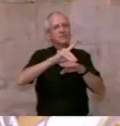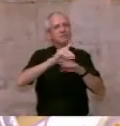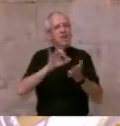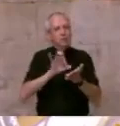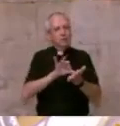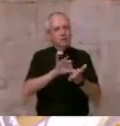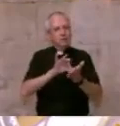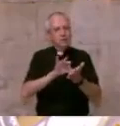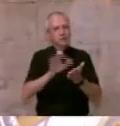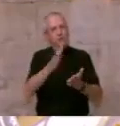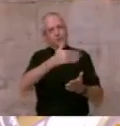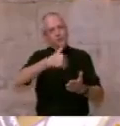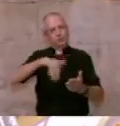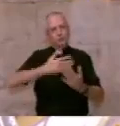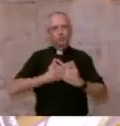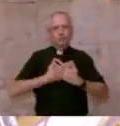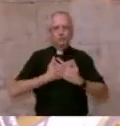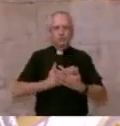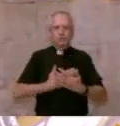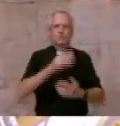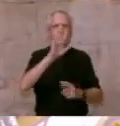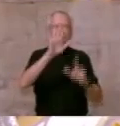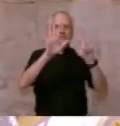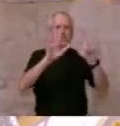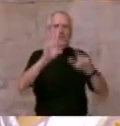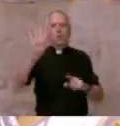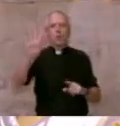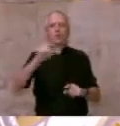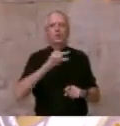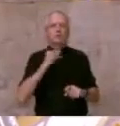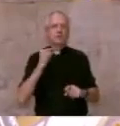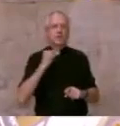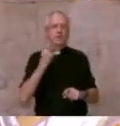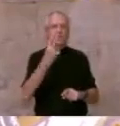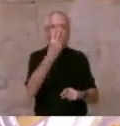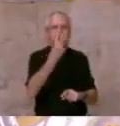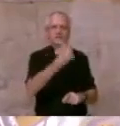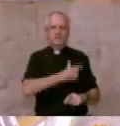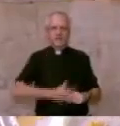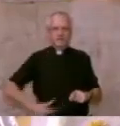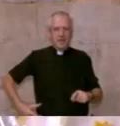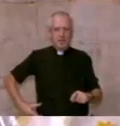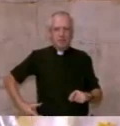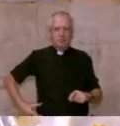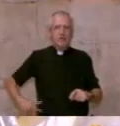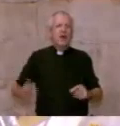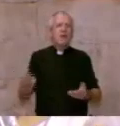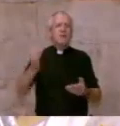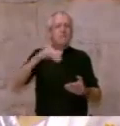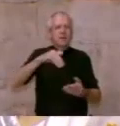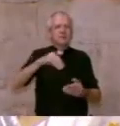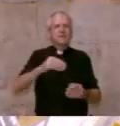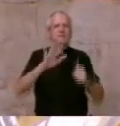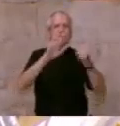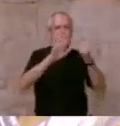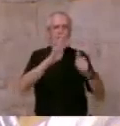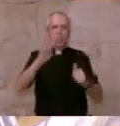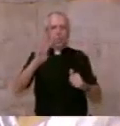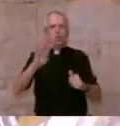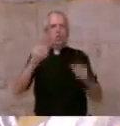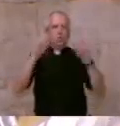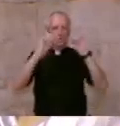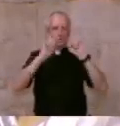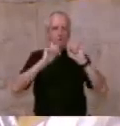servicio estamos consagrados 74 presbíteros y 3 diáconos permanentes. Además, de las 64 monjas de